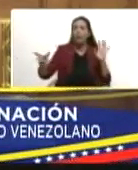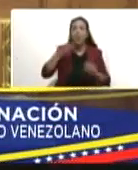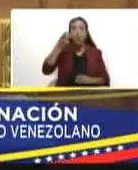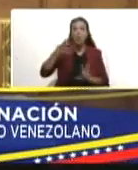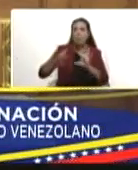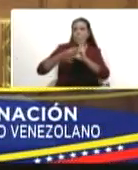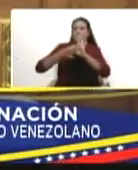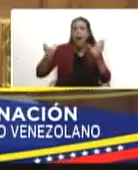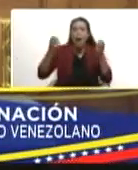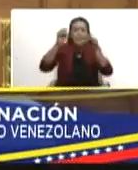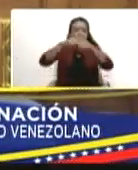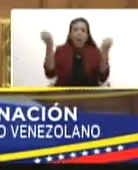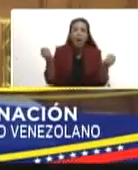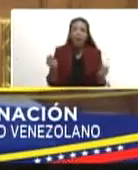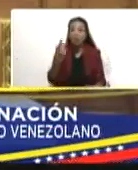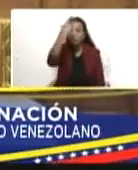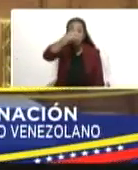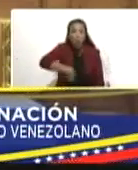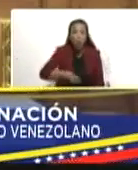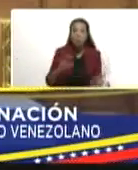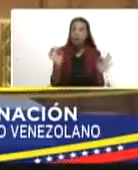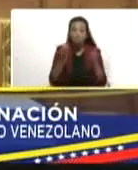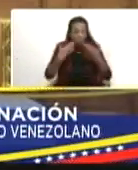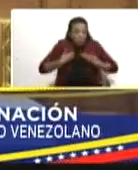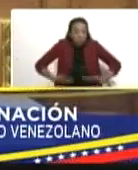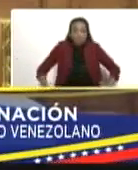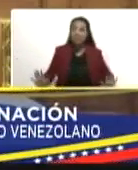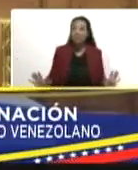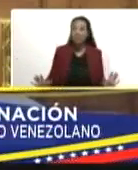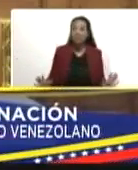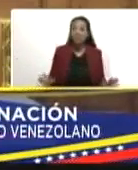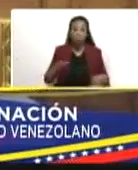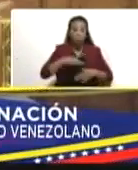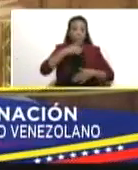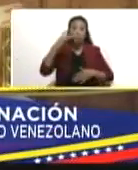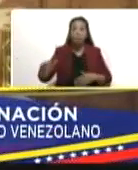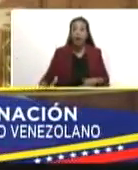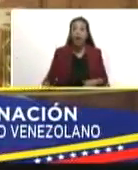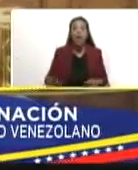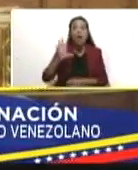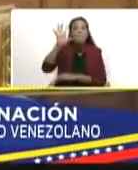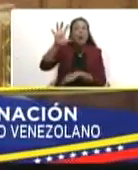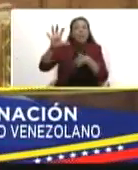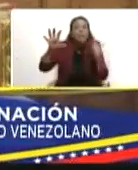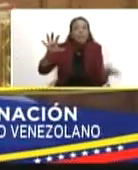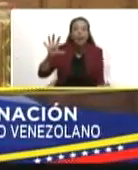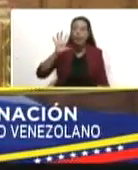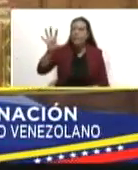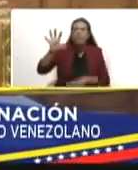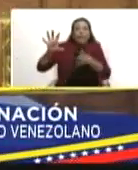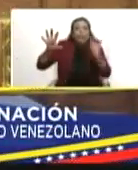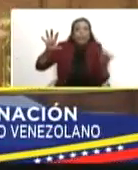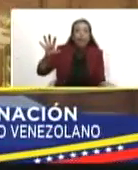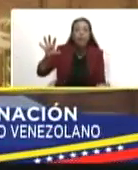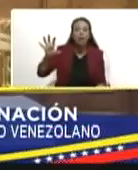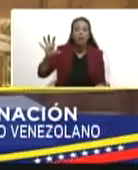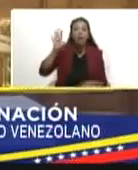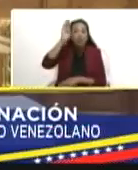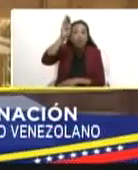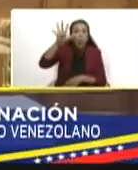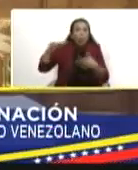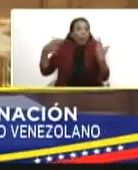despolitización no soy nada y la patria y el